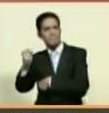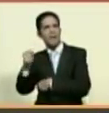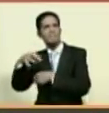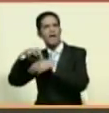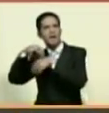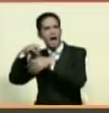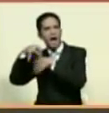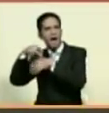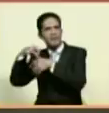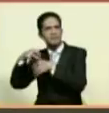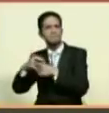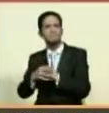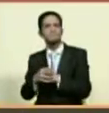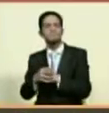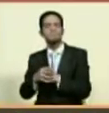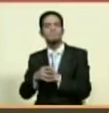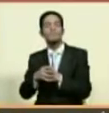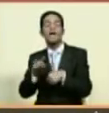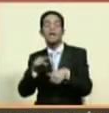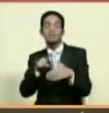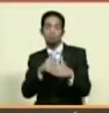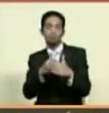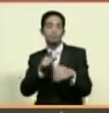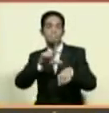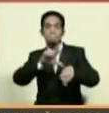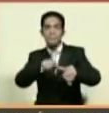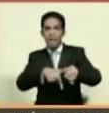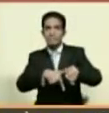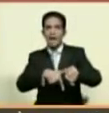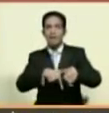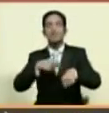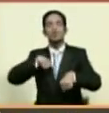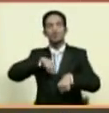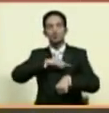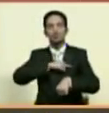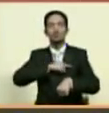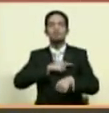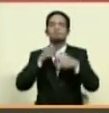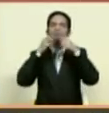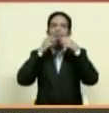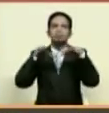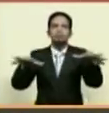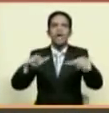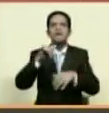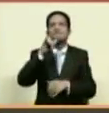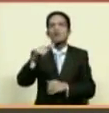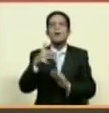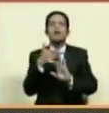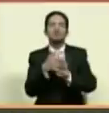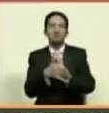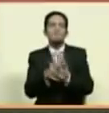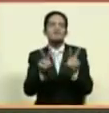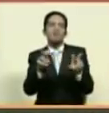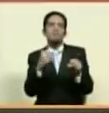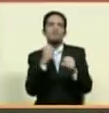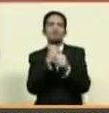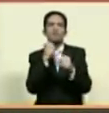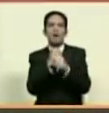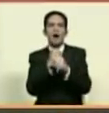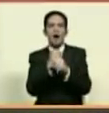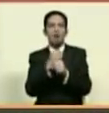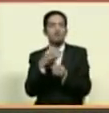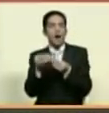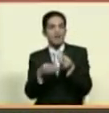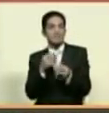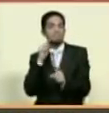próximas horas vamos a informar de nuevas medidas que vamos a hacer para garantizar